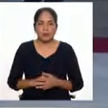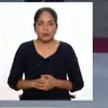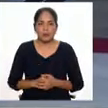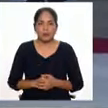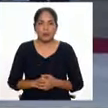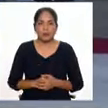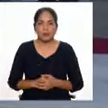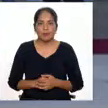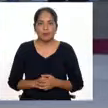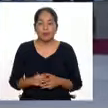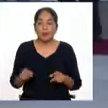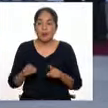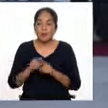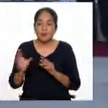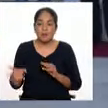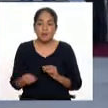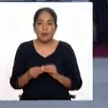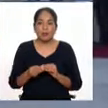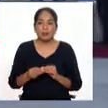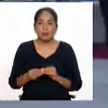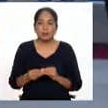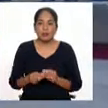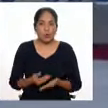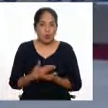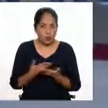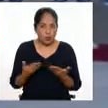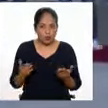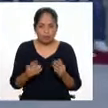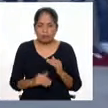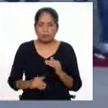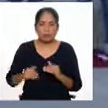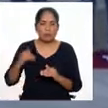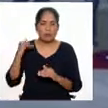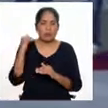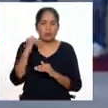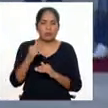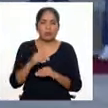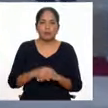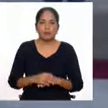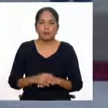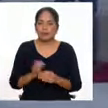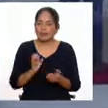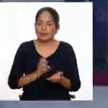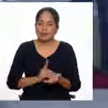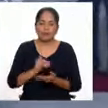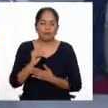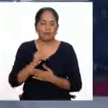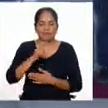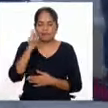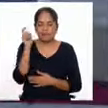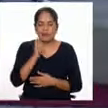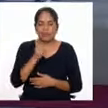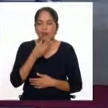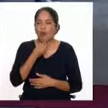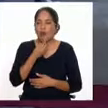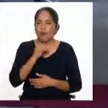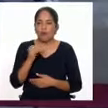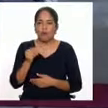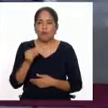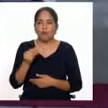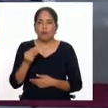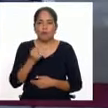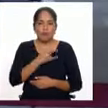Pero además, y por sobre todas las cosas, Presidenta, no abandonen la educación. Nuestros jóvenes universitarios acá les están